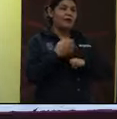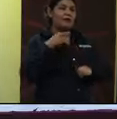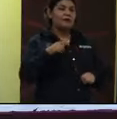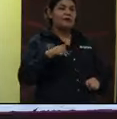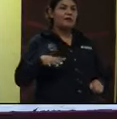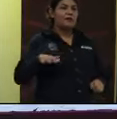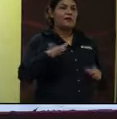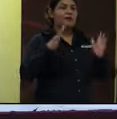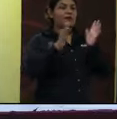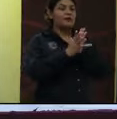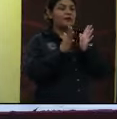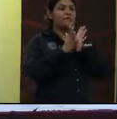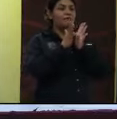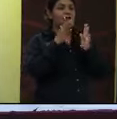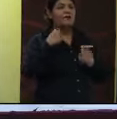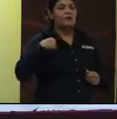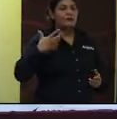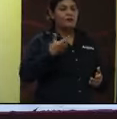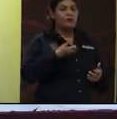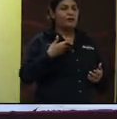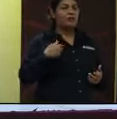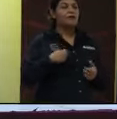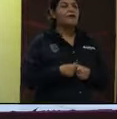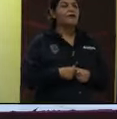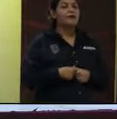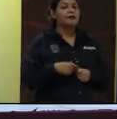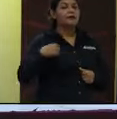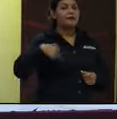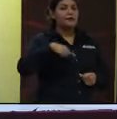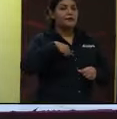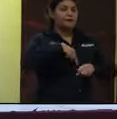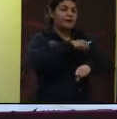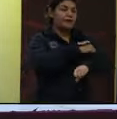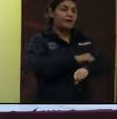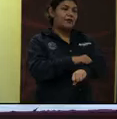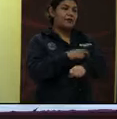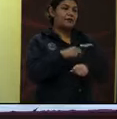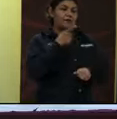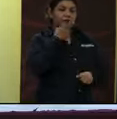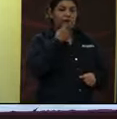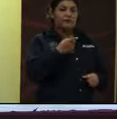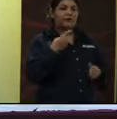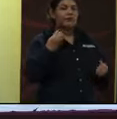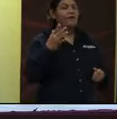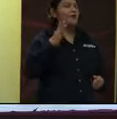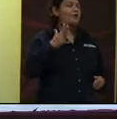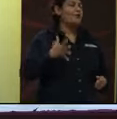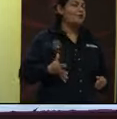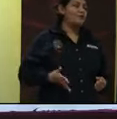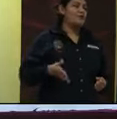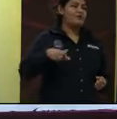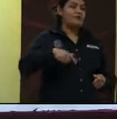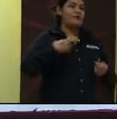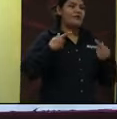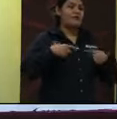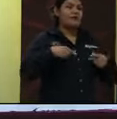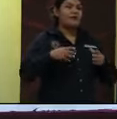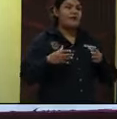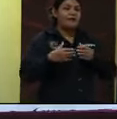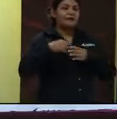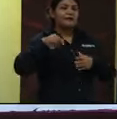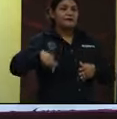las competencias que nosotros llevamos a cabo aquí de Altamira. Y repito, nos sentimos muy orgullosos de pertenecer a esta